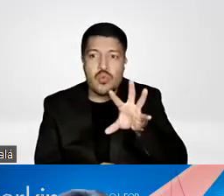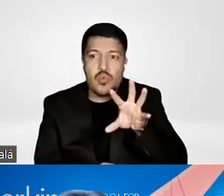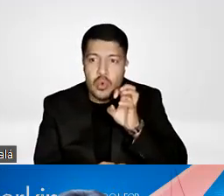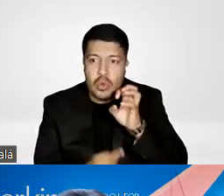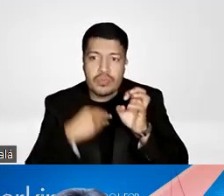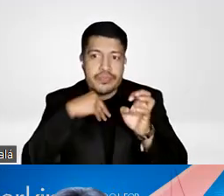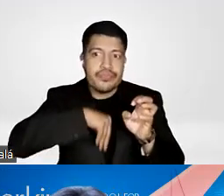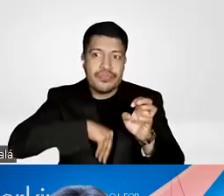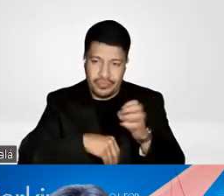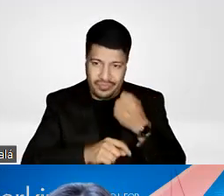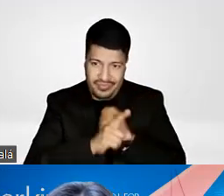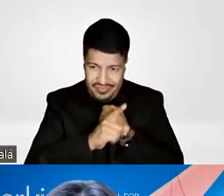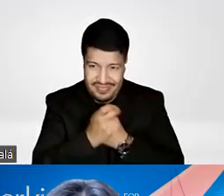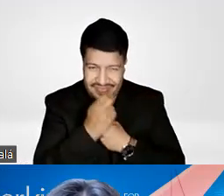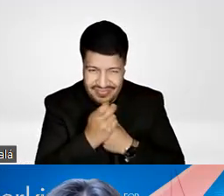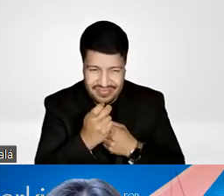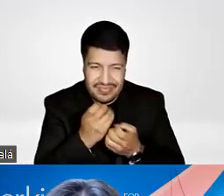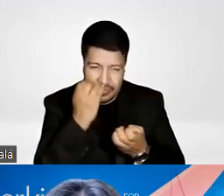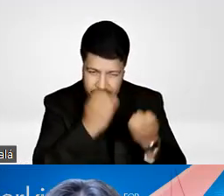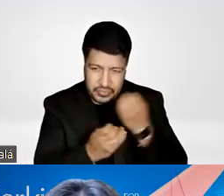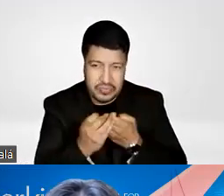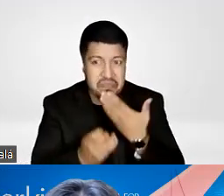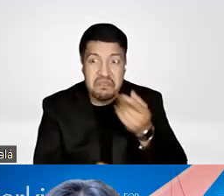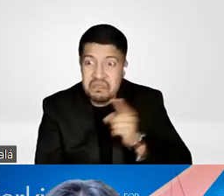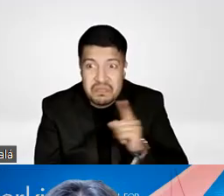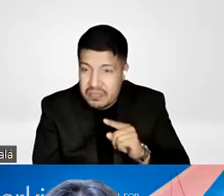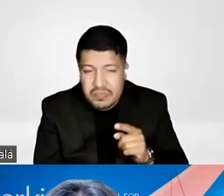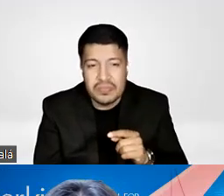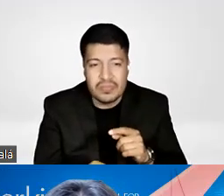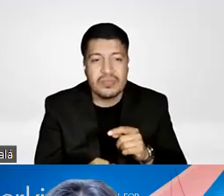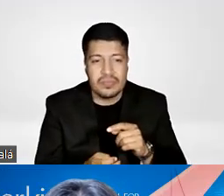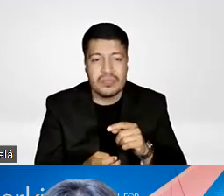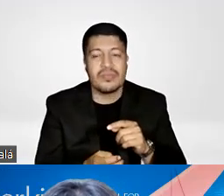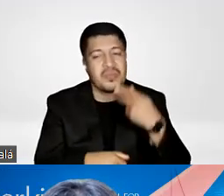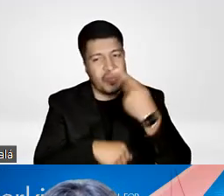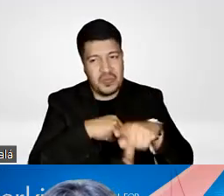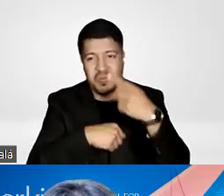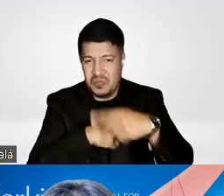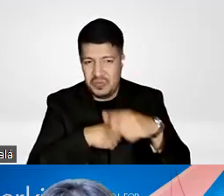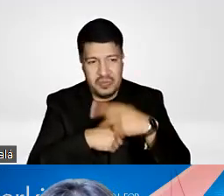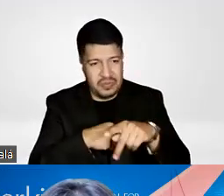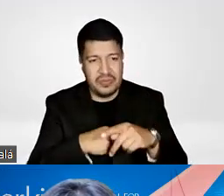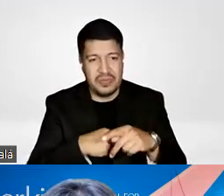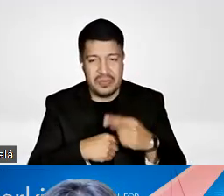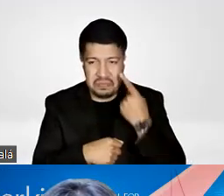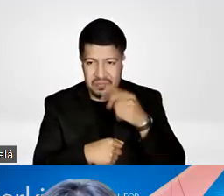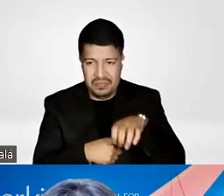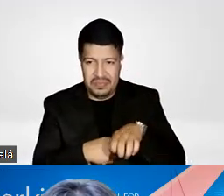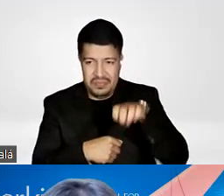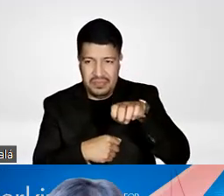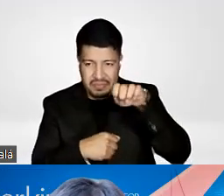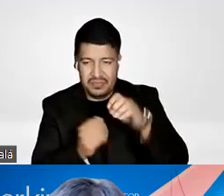pulgar, que nunca va a ser adecuado y siempre se va a considerar un signo de alarma para el desarrollo psicomotor.